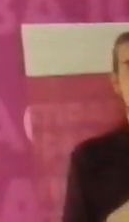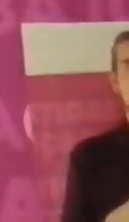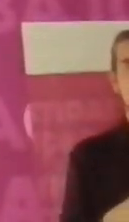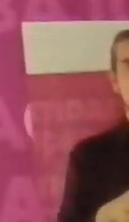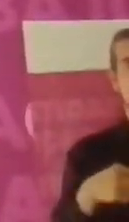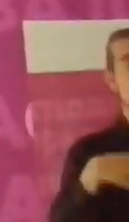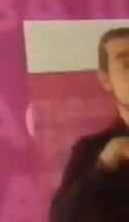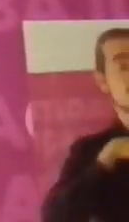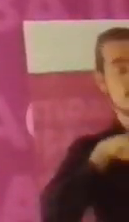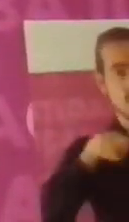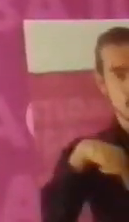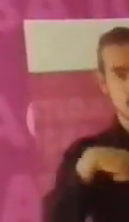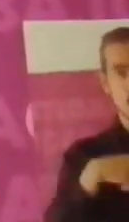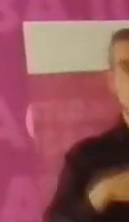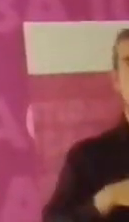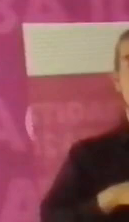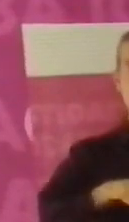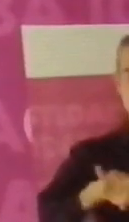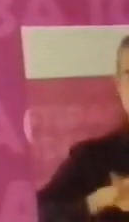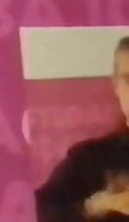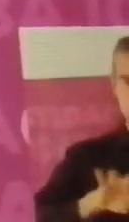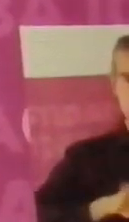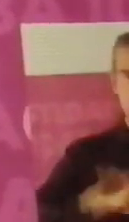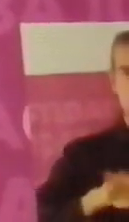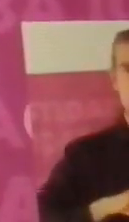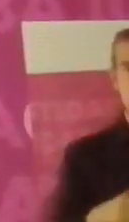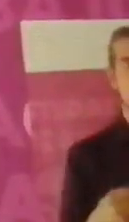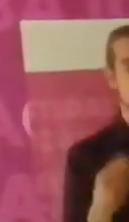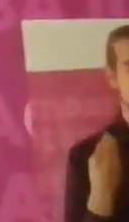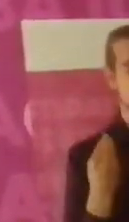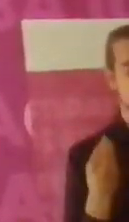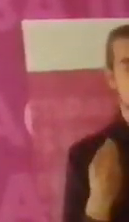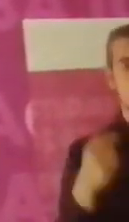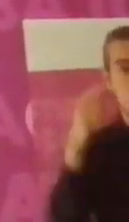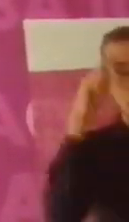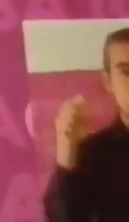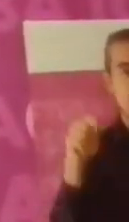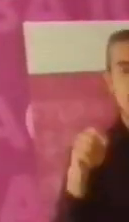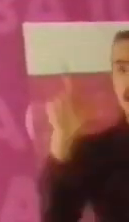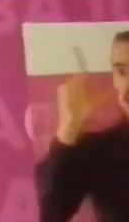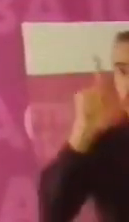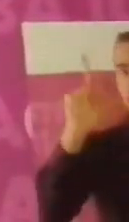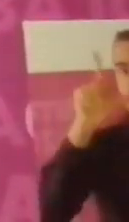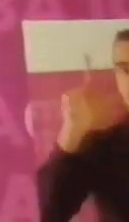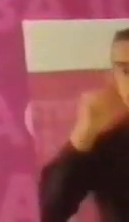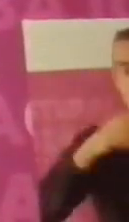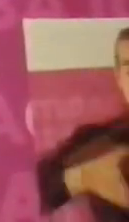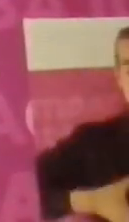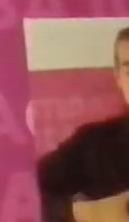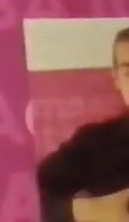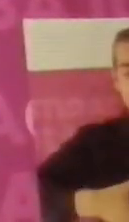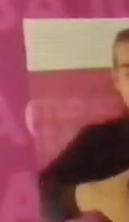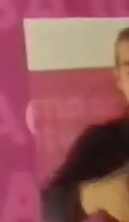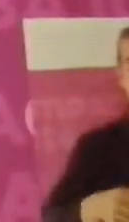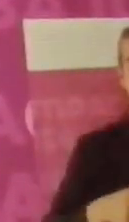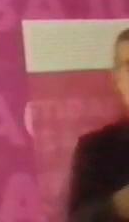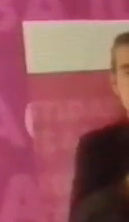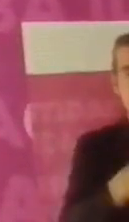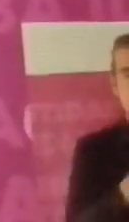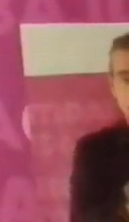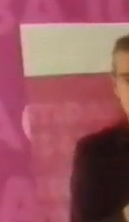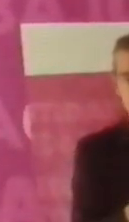ahora sí iluminar Ciudad Juárez con tecnología LED, y hemos hecho algunos avances como iluminar desde la entrada de Ciudad